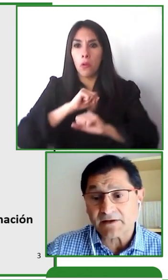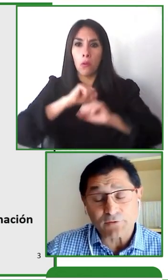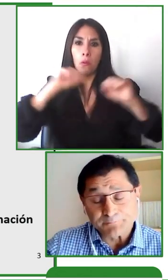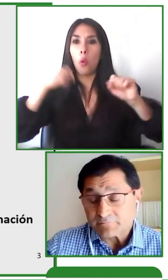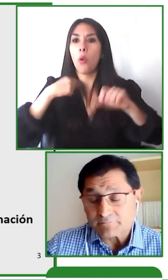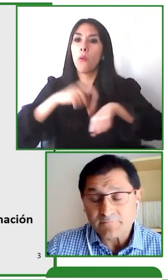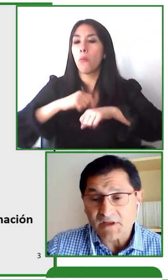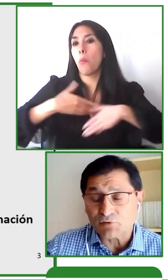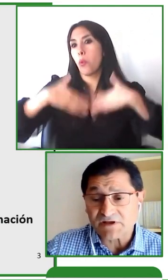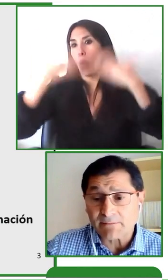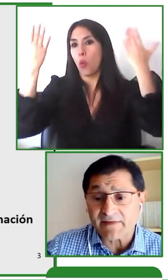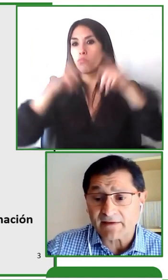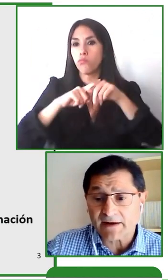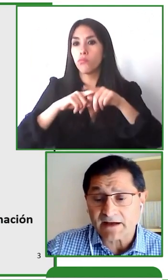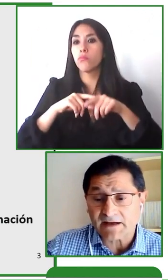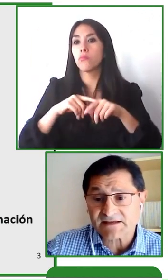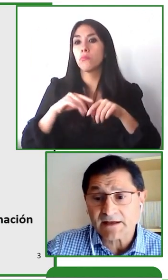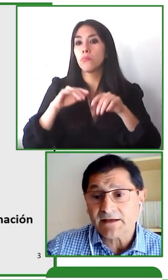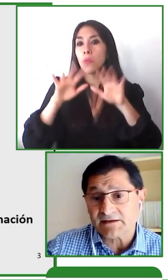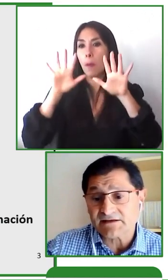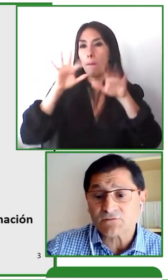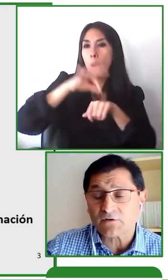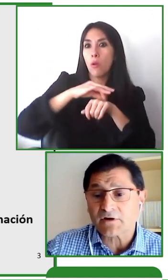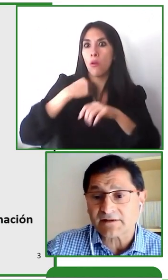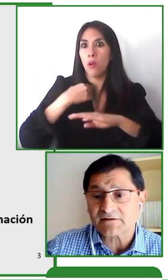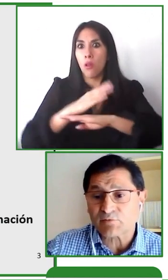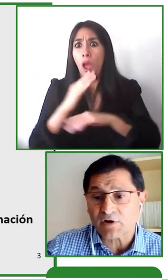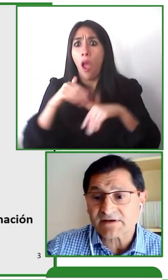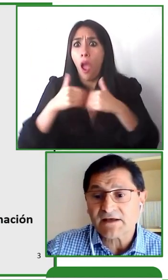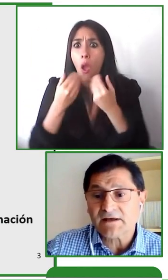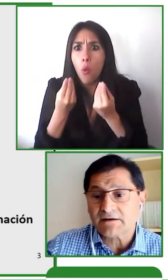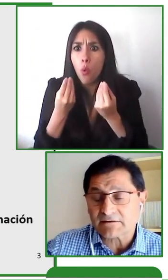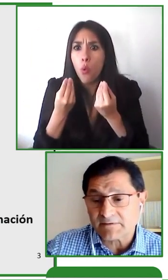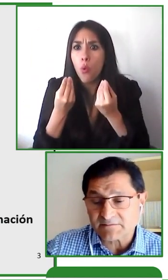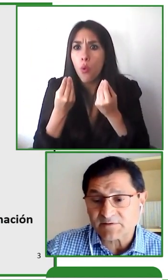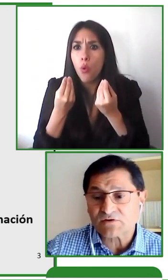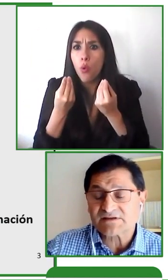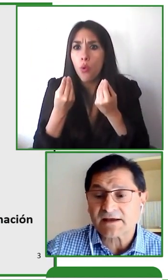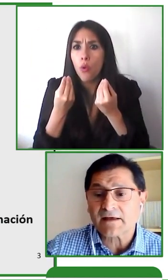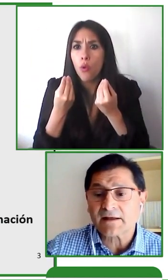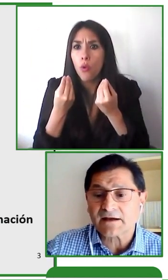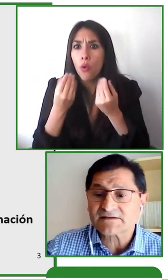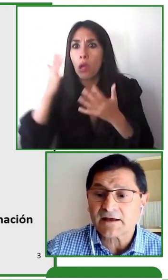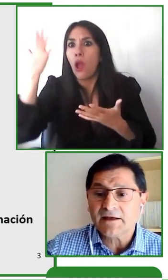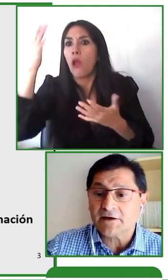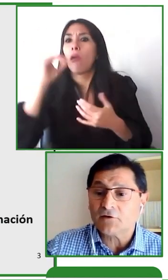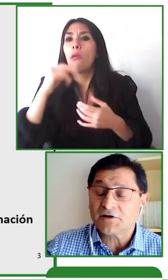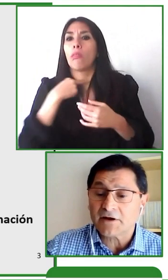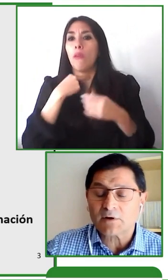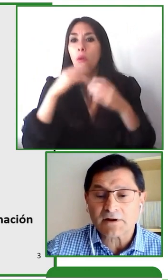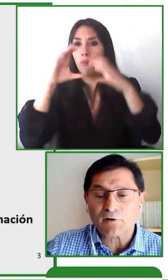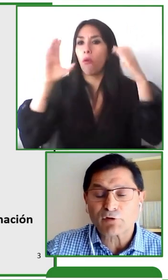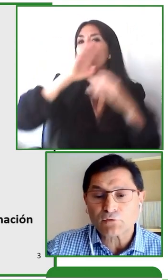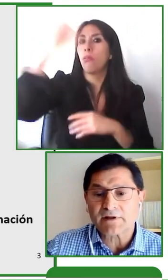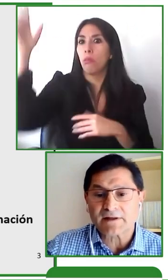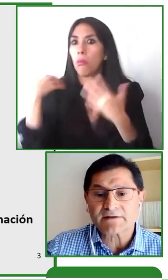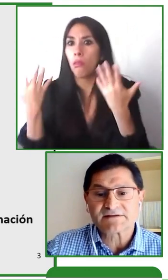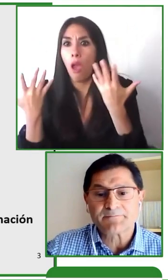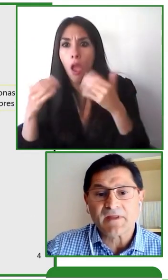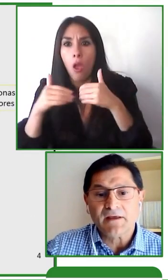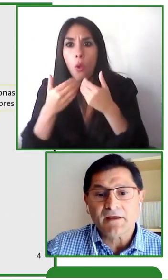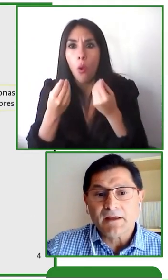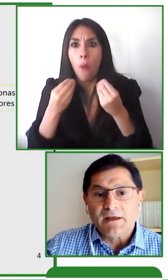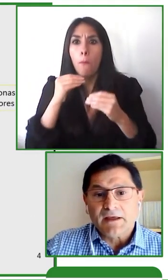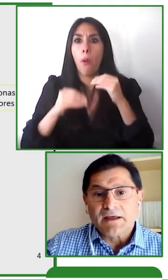el vehículo adaptado? Pues que me he de quedar en casa. Y ese es uno de los grandes problemas. Las personas se quedan en casa y no tienen igualdad de